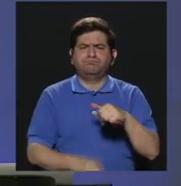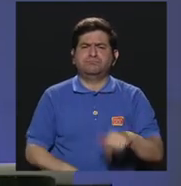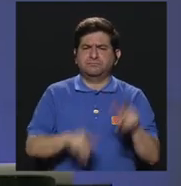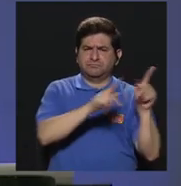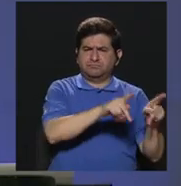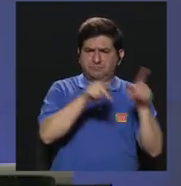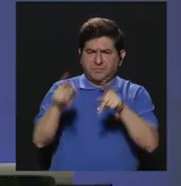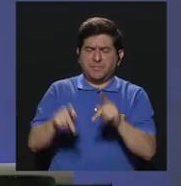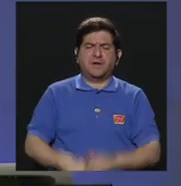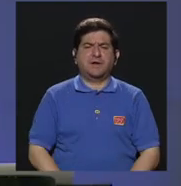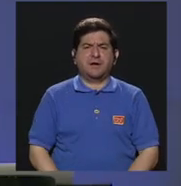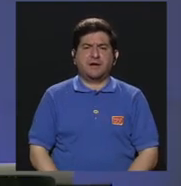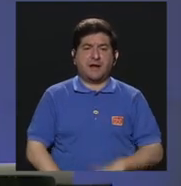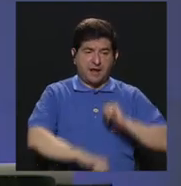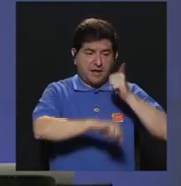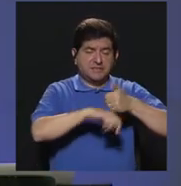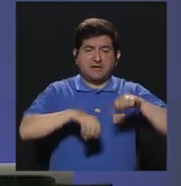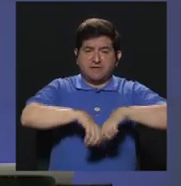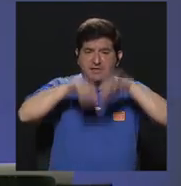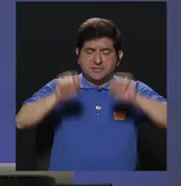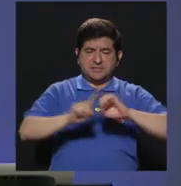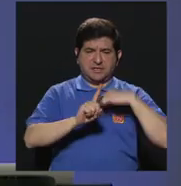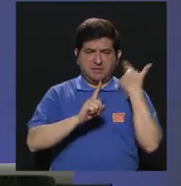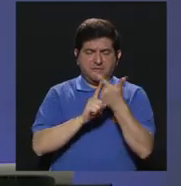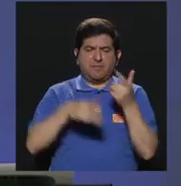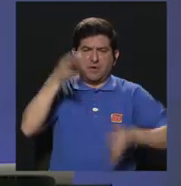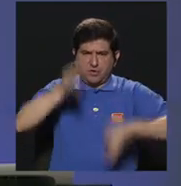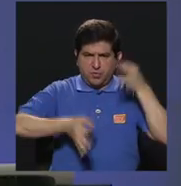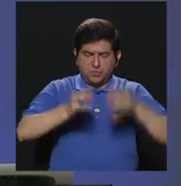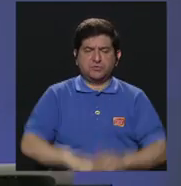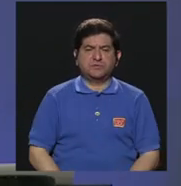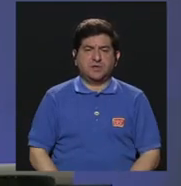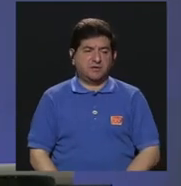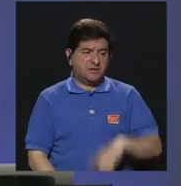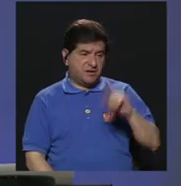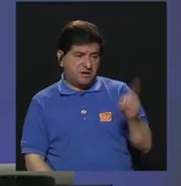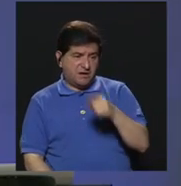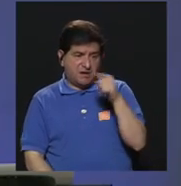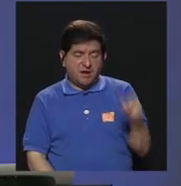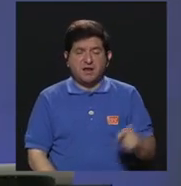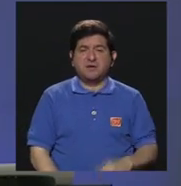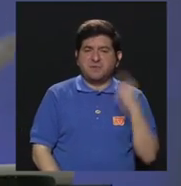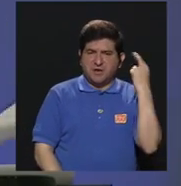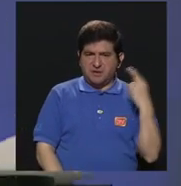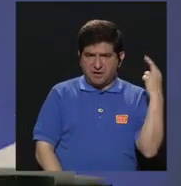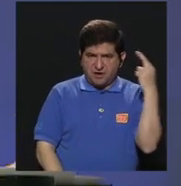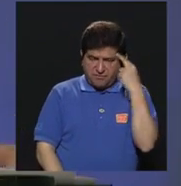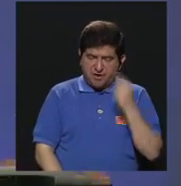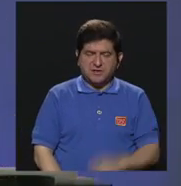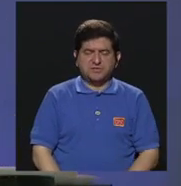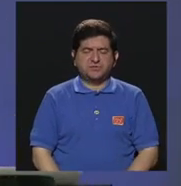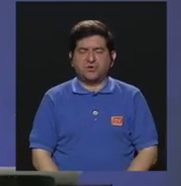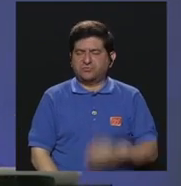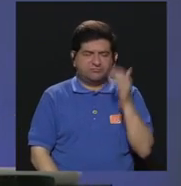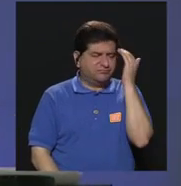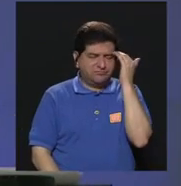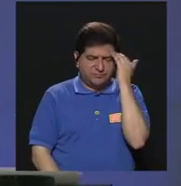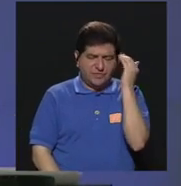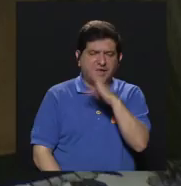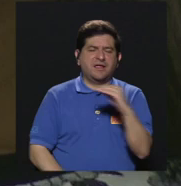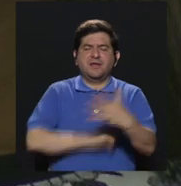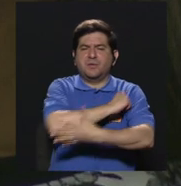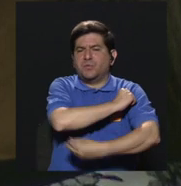personales a la formación de un régimen social justo que elimine las causas que producen la ignorancia y la